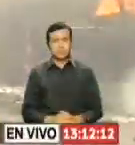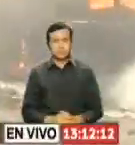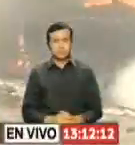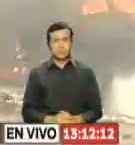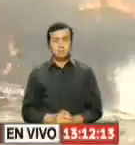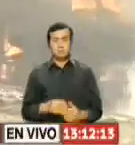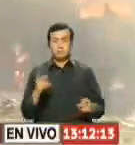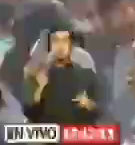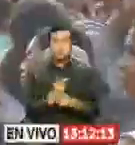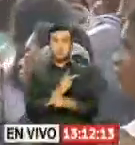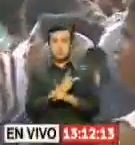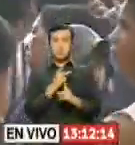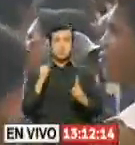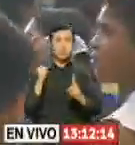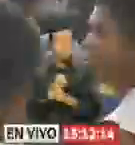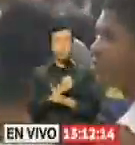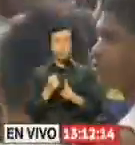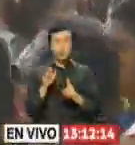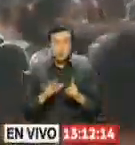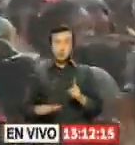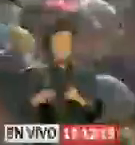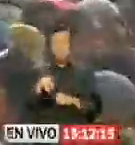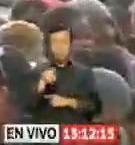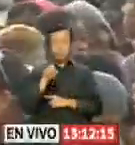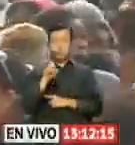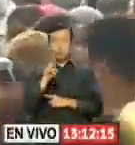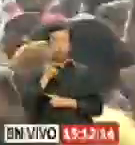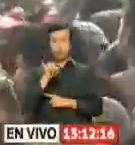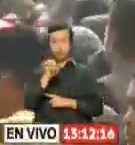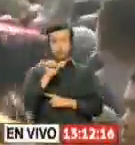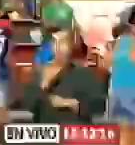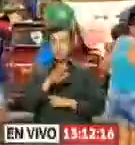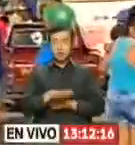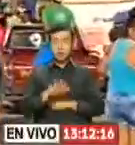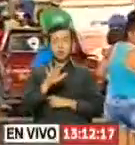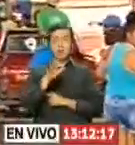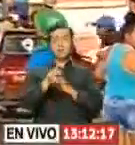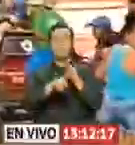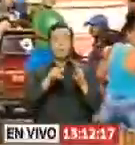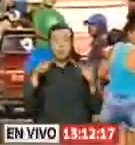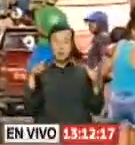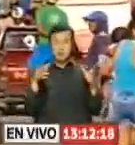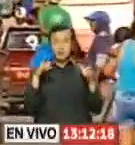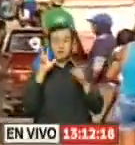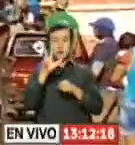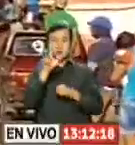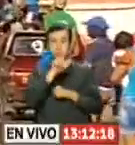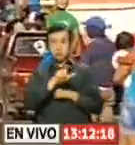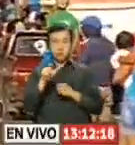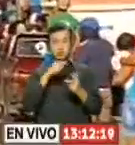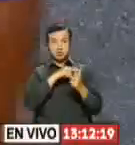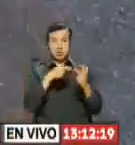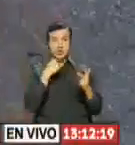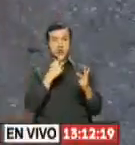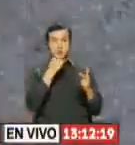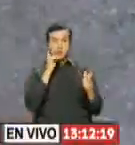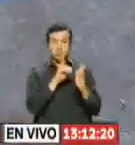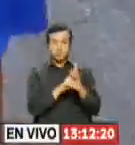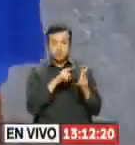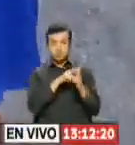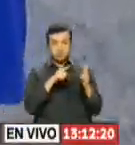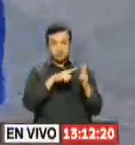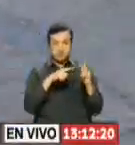Ante los hechos de violencia registrados en la parroquia Pozorja, en el cantón Playas, donde 3 personas acusadas de cometer un delito